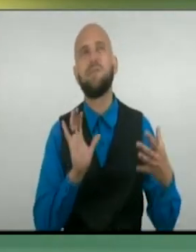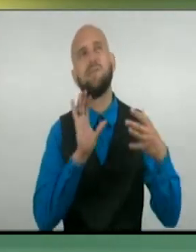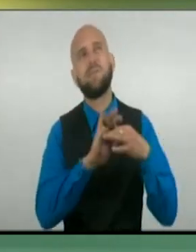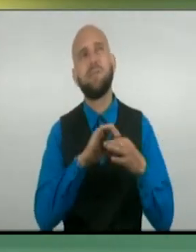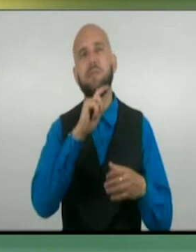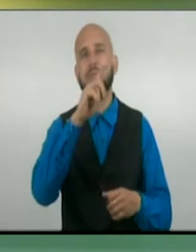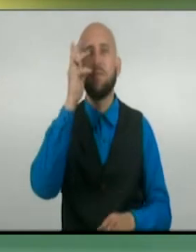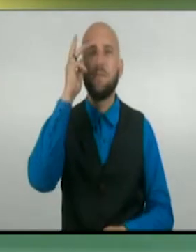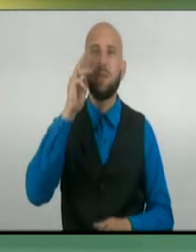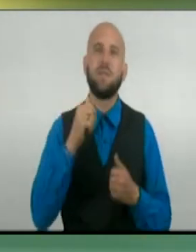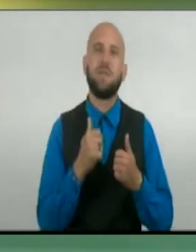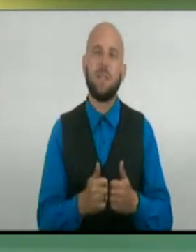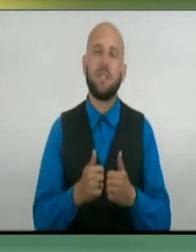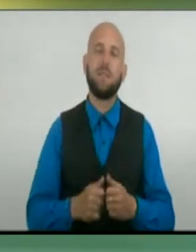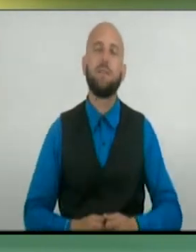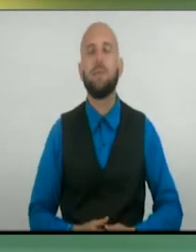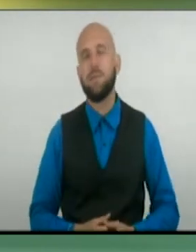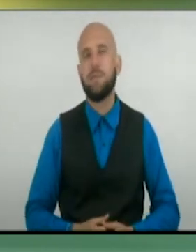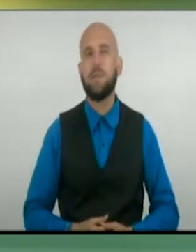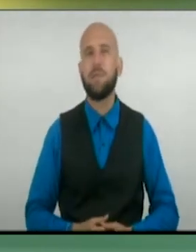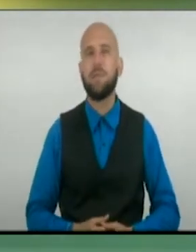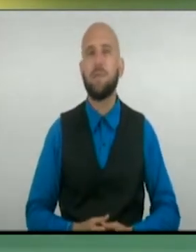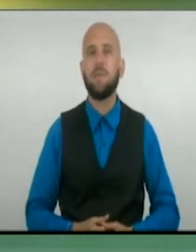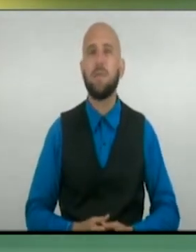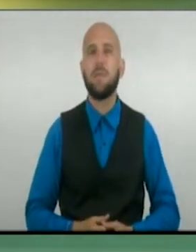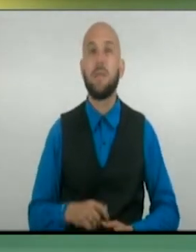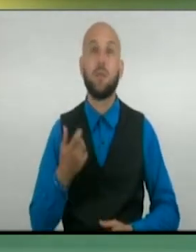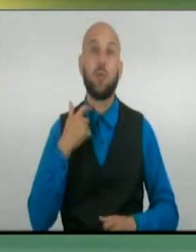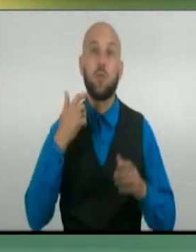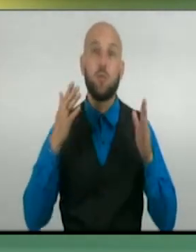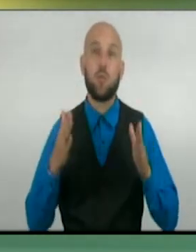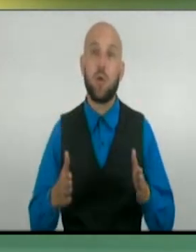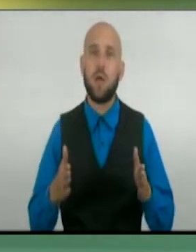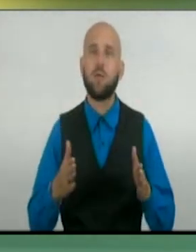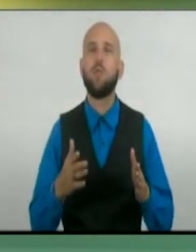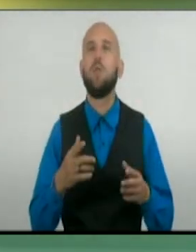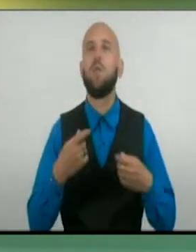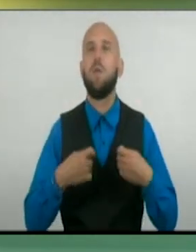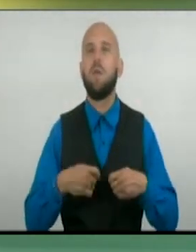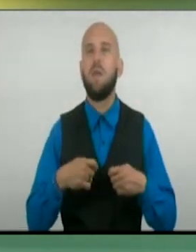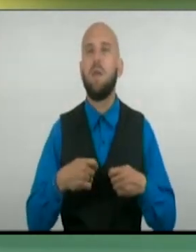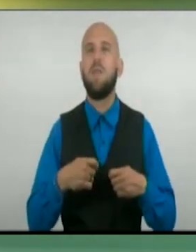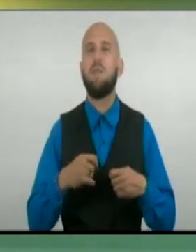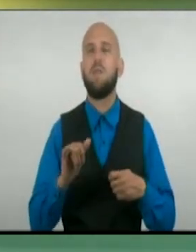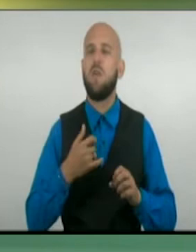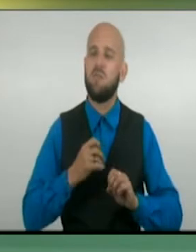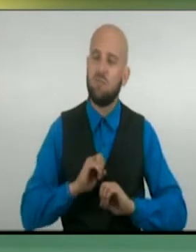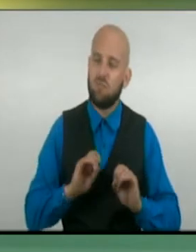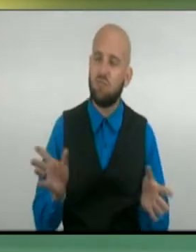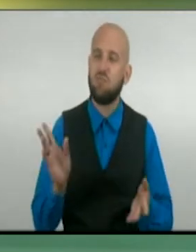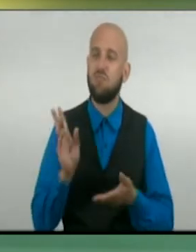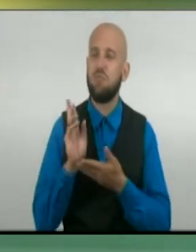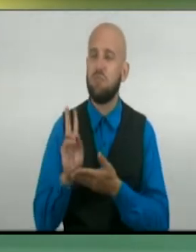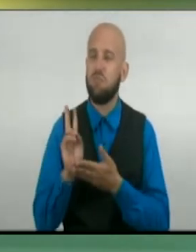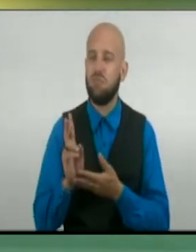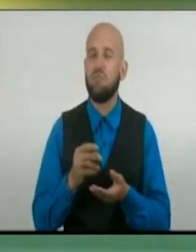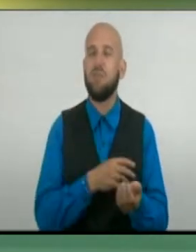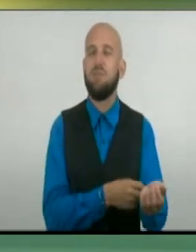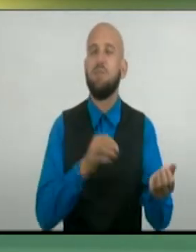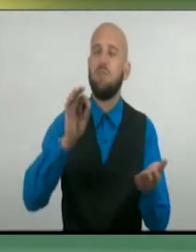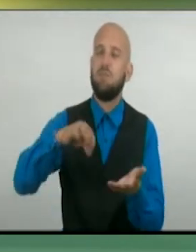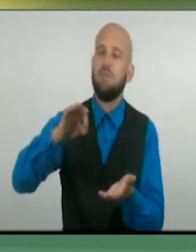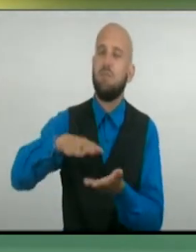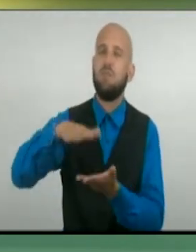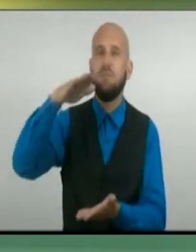al país de méxico y el año es donar sangre es un acto de solidaridad con esto es se